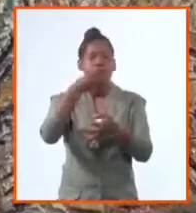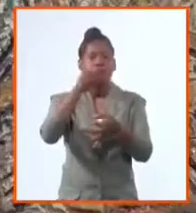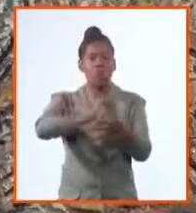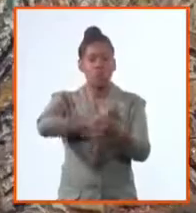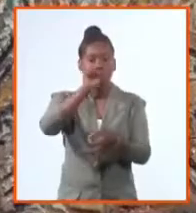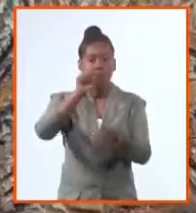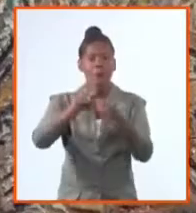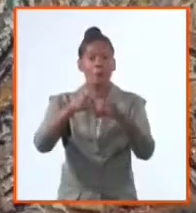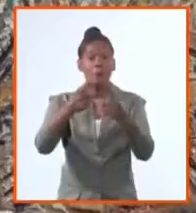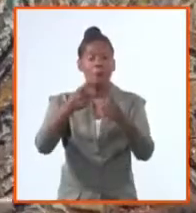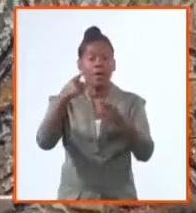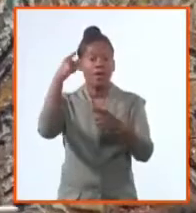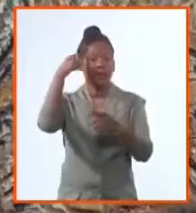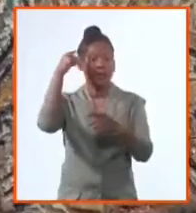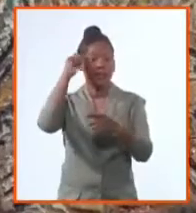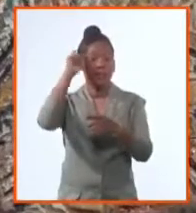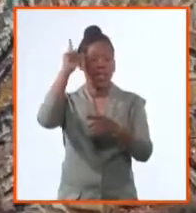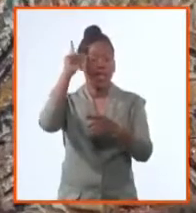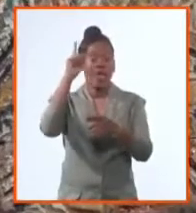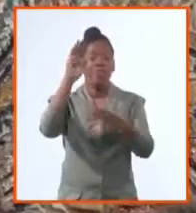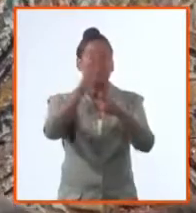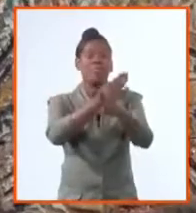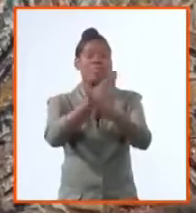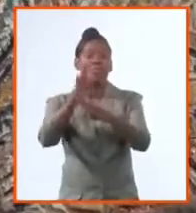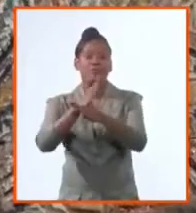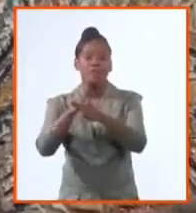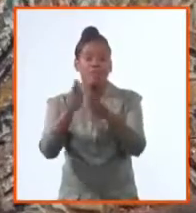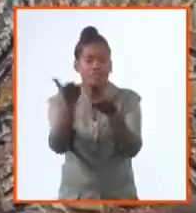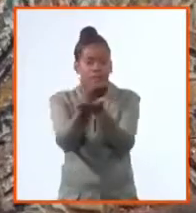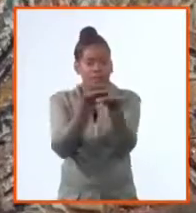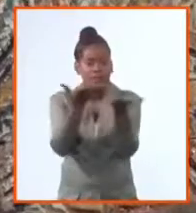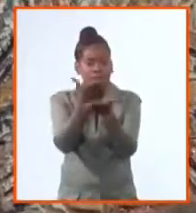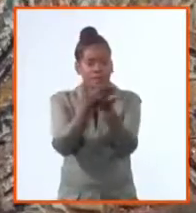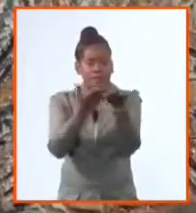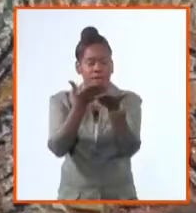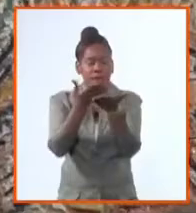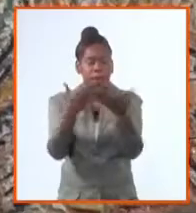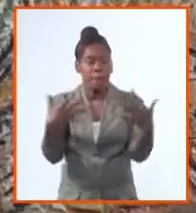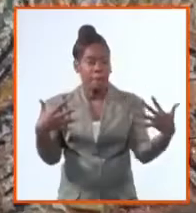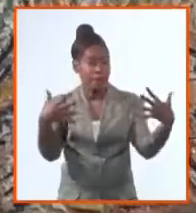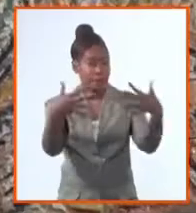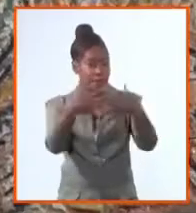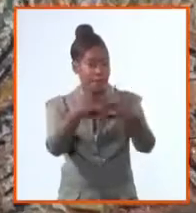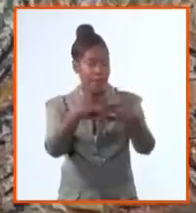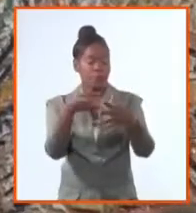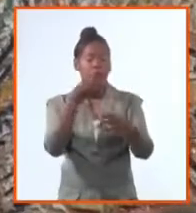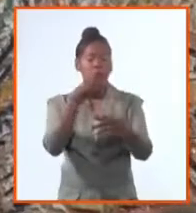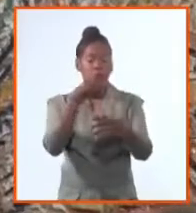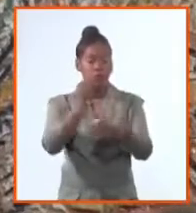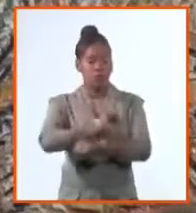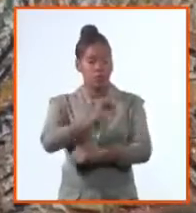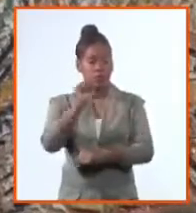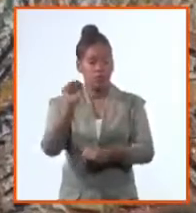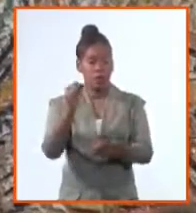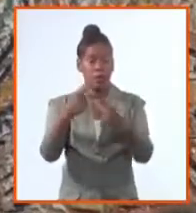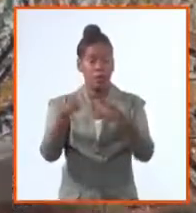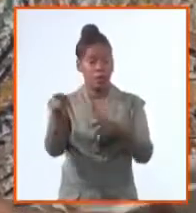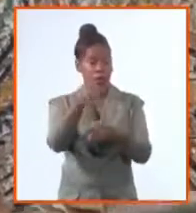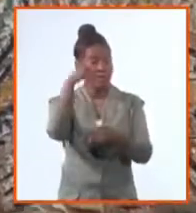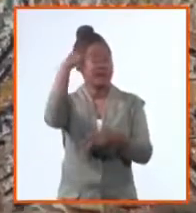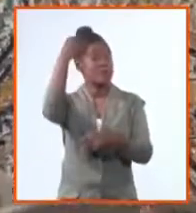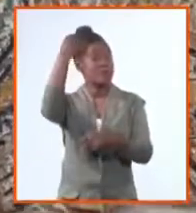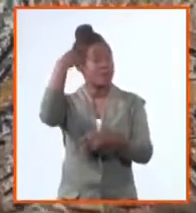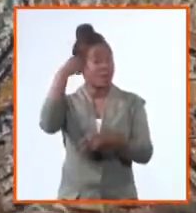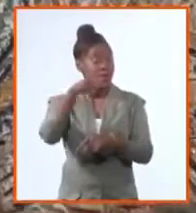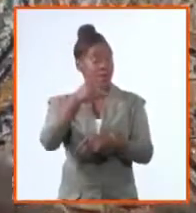podemos hacer porque se ha logrado ya en un grupo de ámbitos. Pero también hay que entender que es un proceso paulatino,